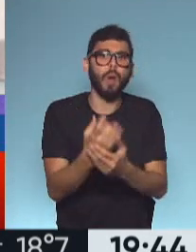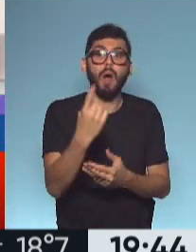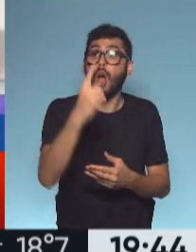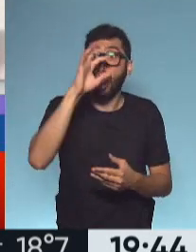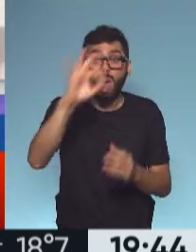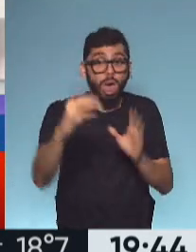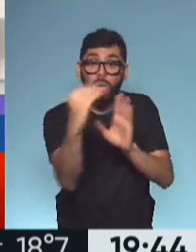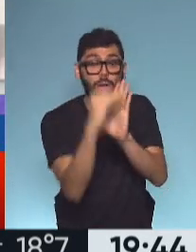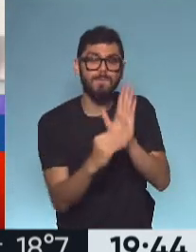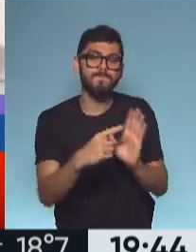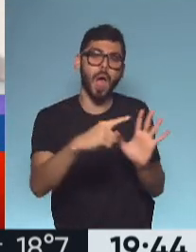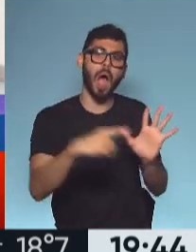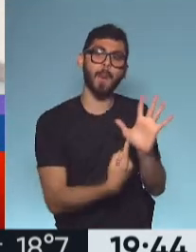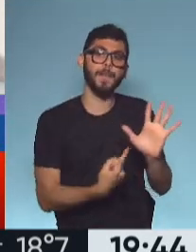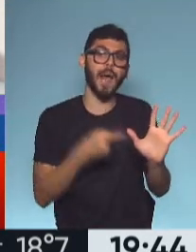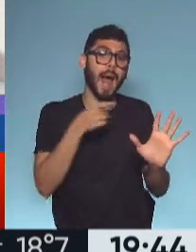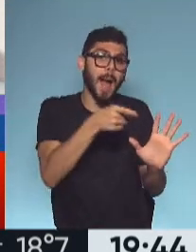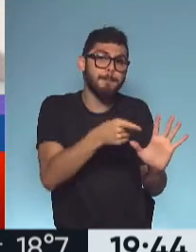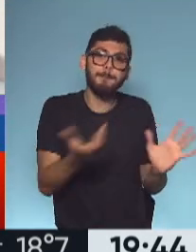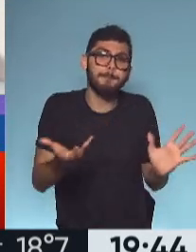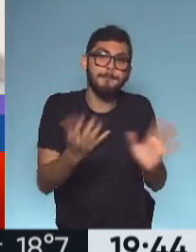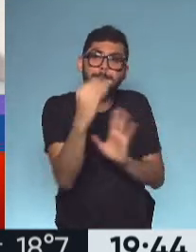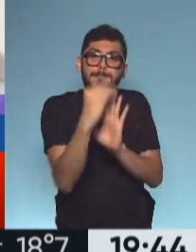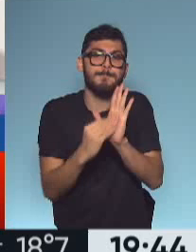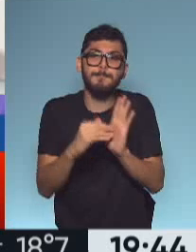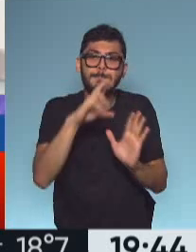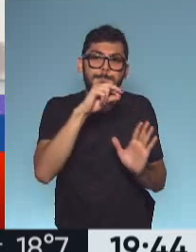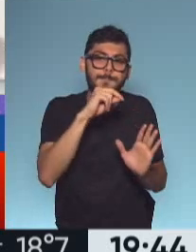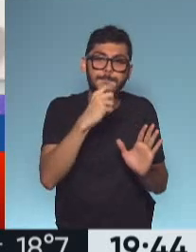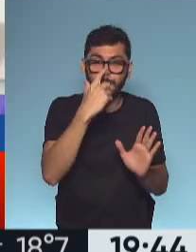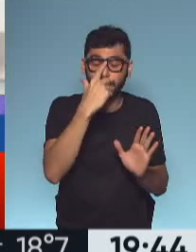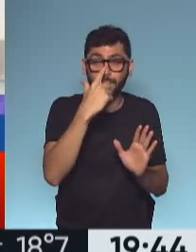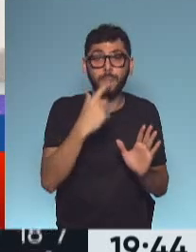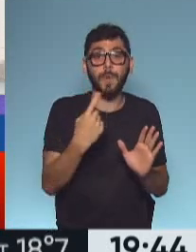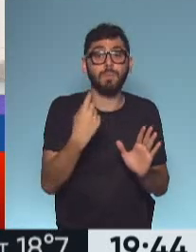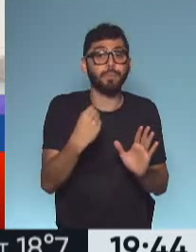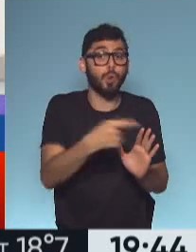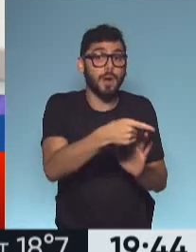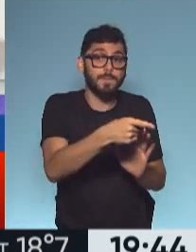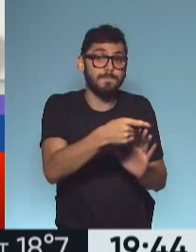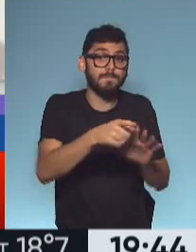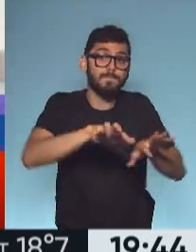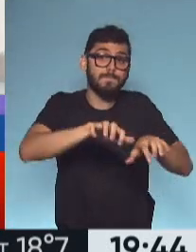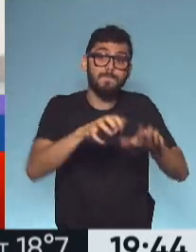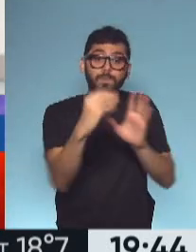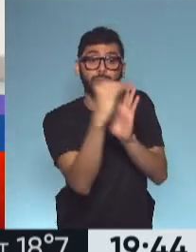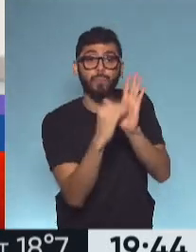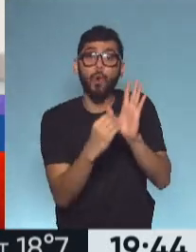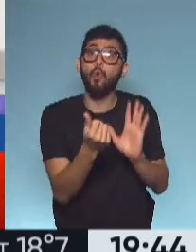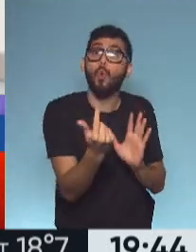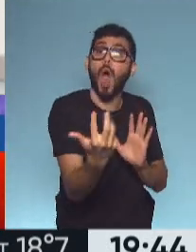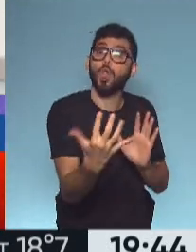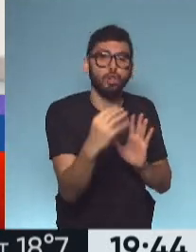Buenos Aires, ¿no? Ahí no tenemos un gobierno de esa información en el caso de la ciudad de Buenos Aires, porque no se ha cargado esa información